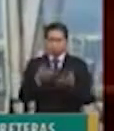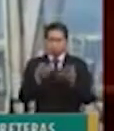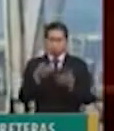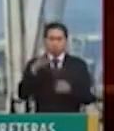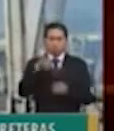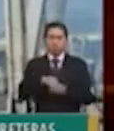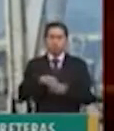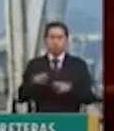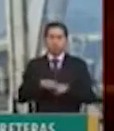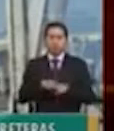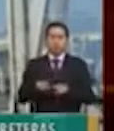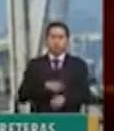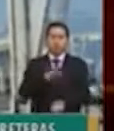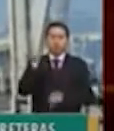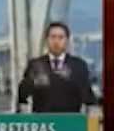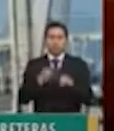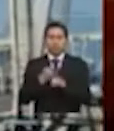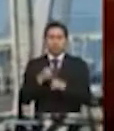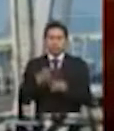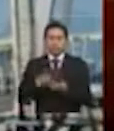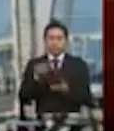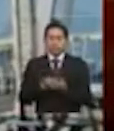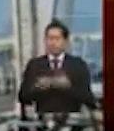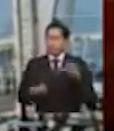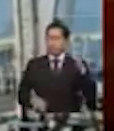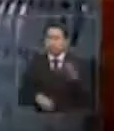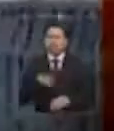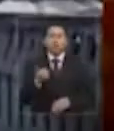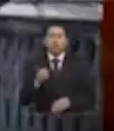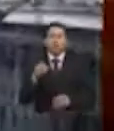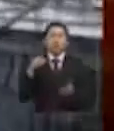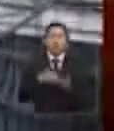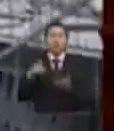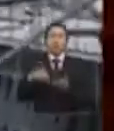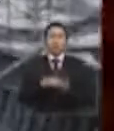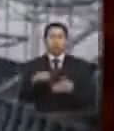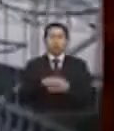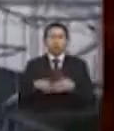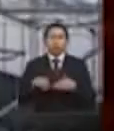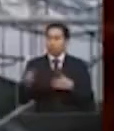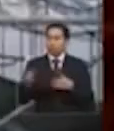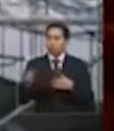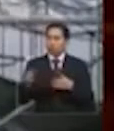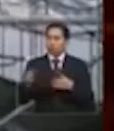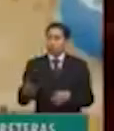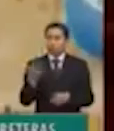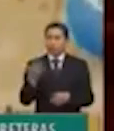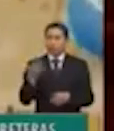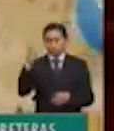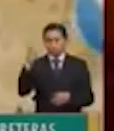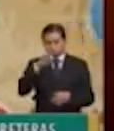Paraguay, Uruguay, países que también están interesados en este tema, pero también a los países europeos. El